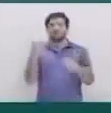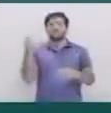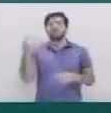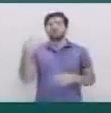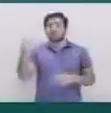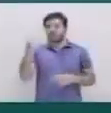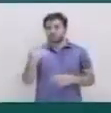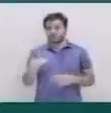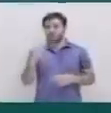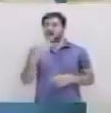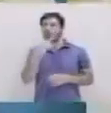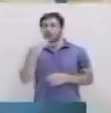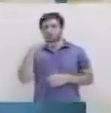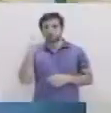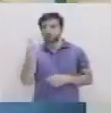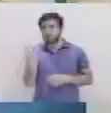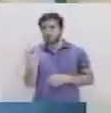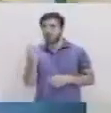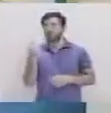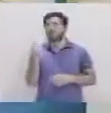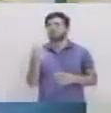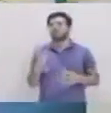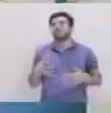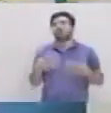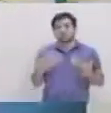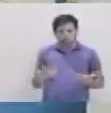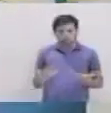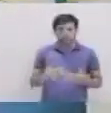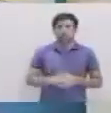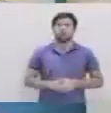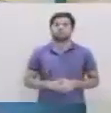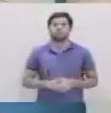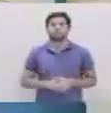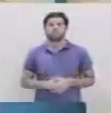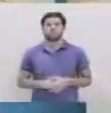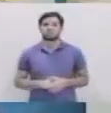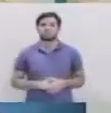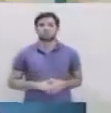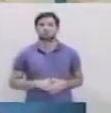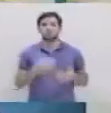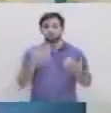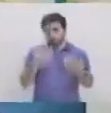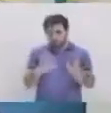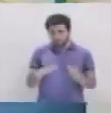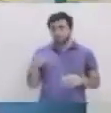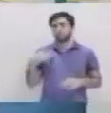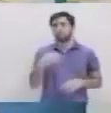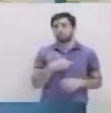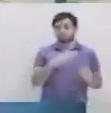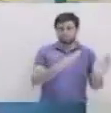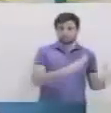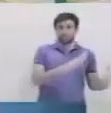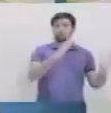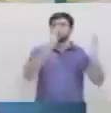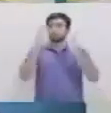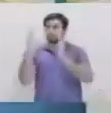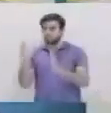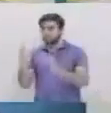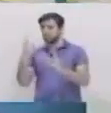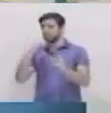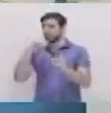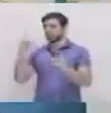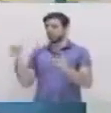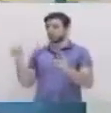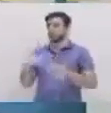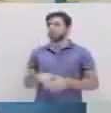por medio de ecuaciones. Ya tenemos la identidad, este es nuestro concepto y nuestro postulado. Nos vamos a este